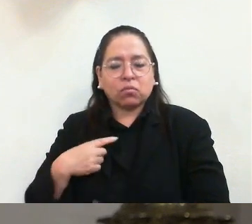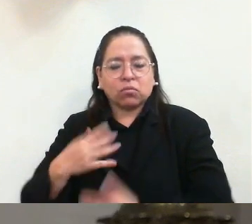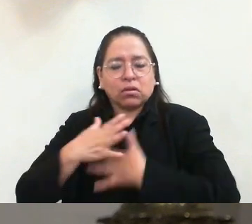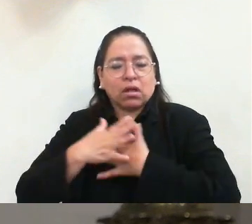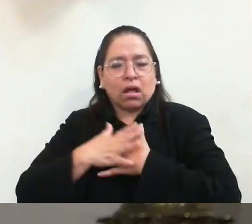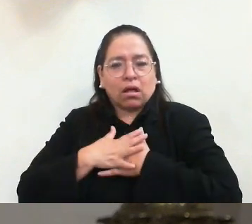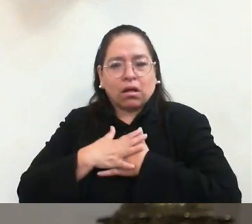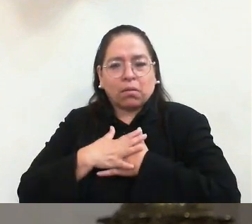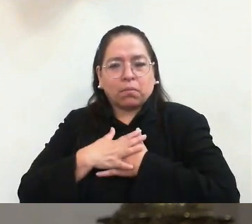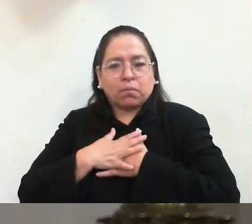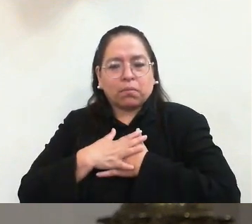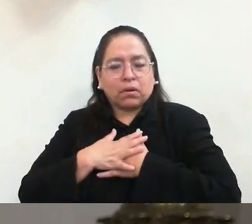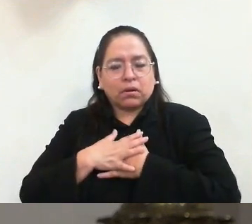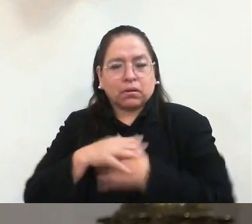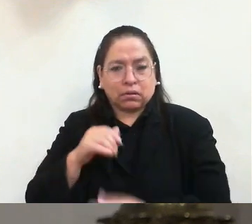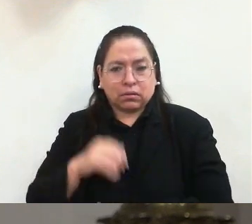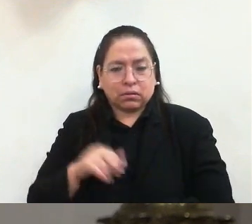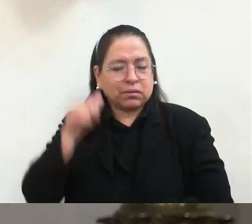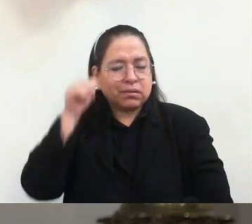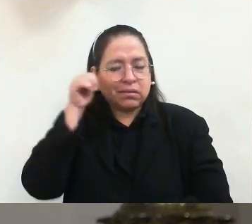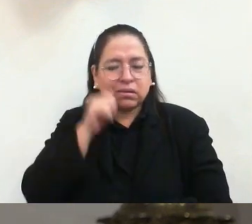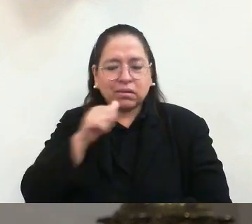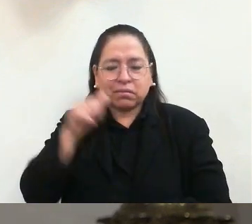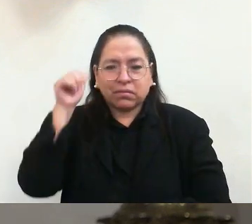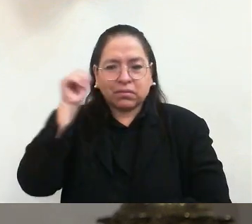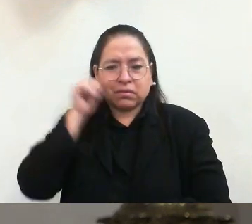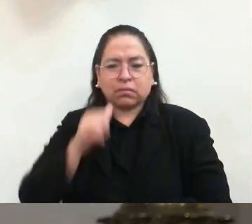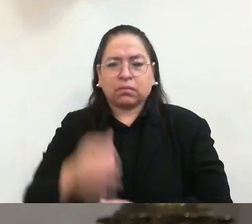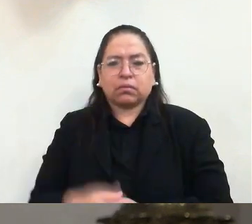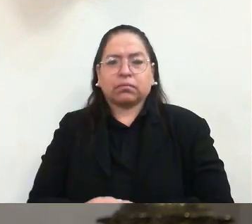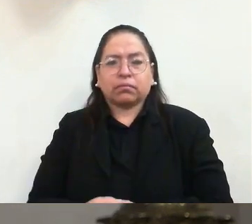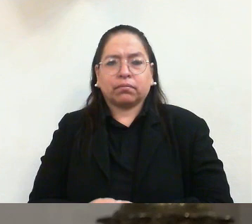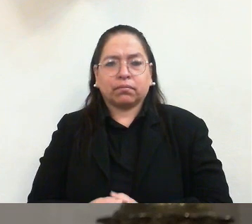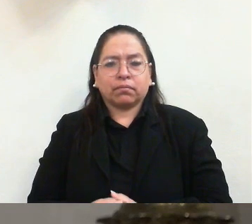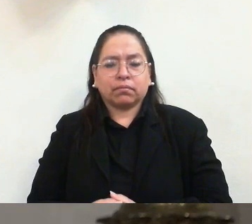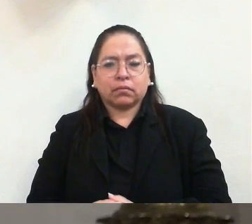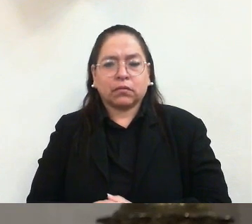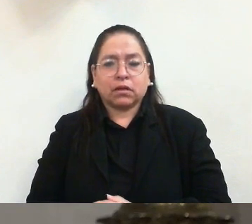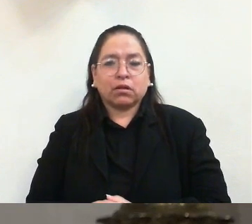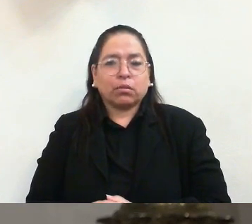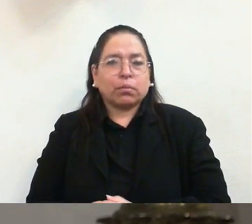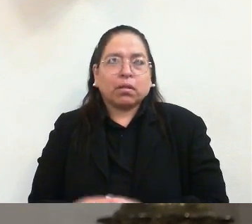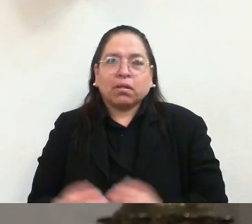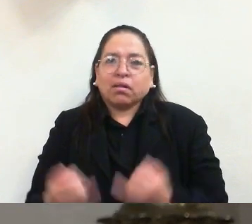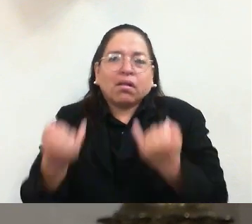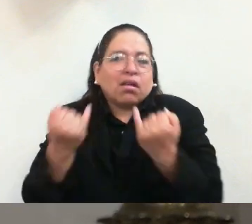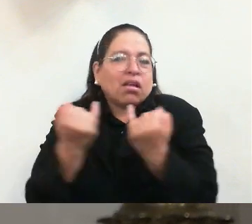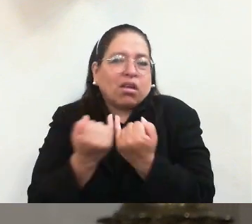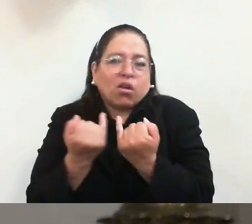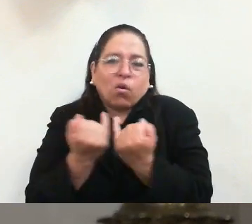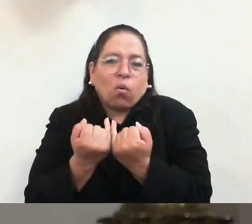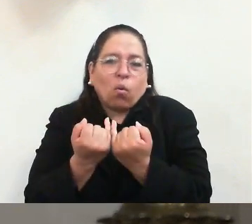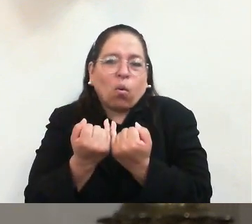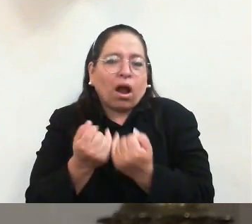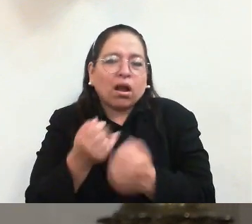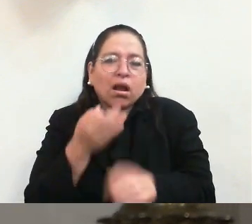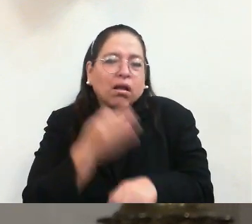como siempre le queremos cargar todo el problema